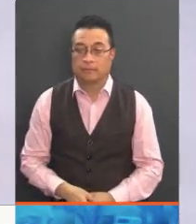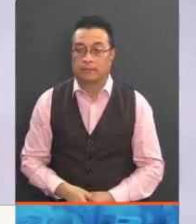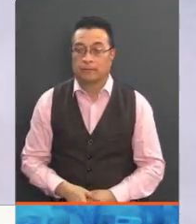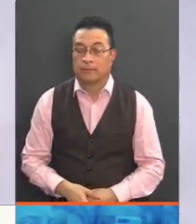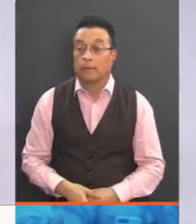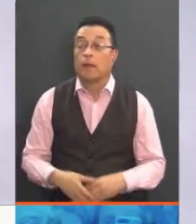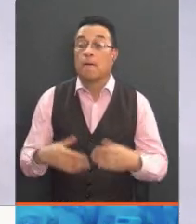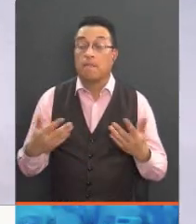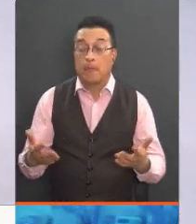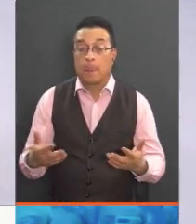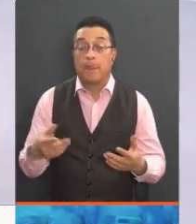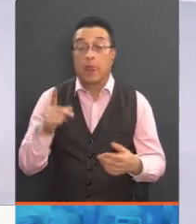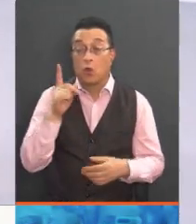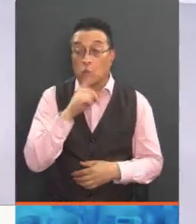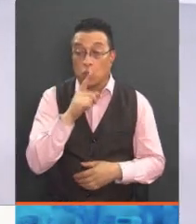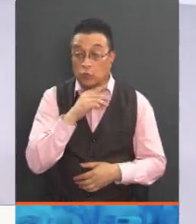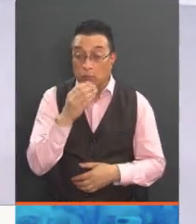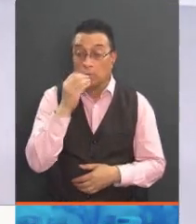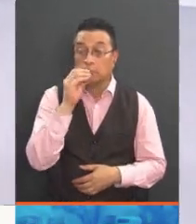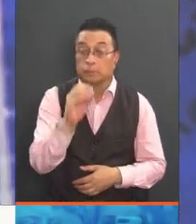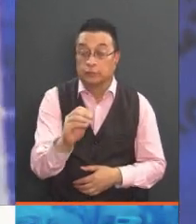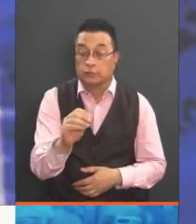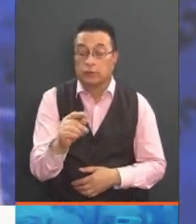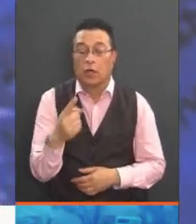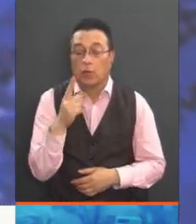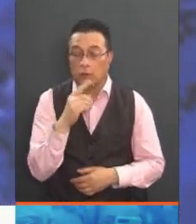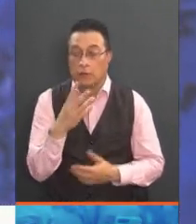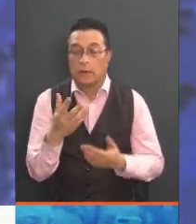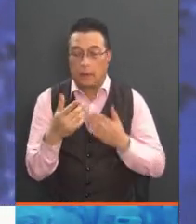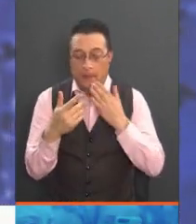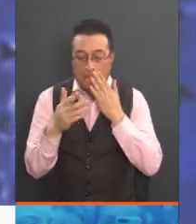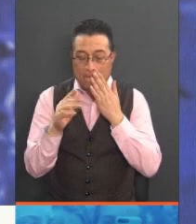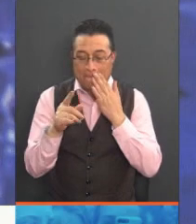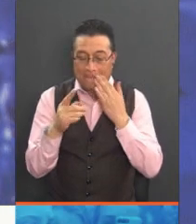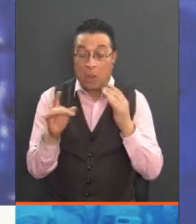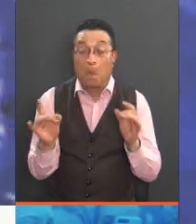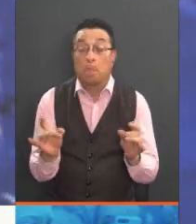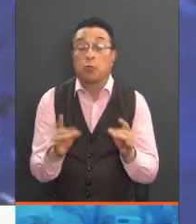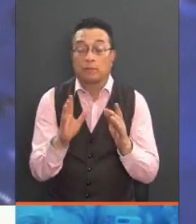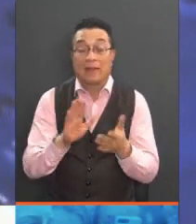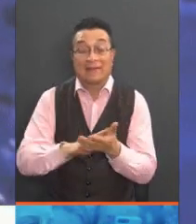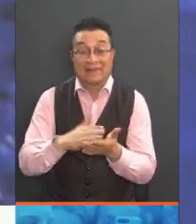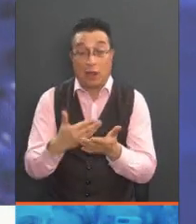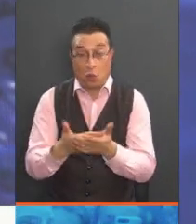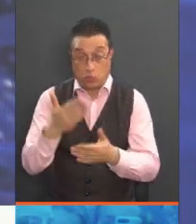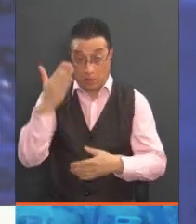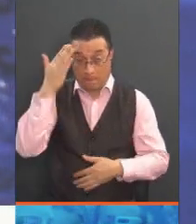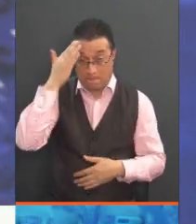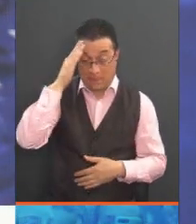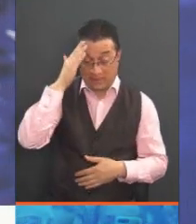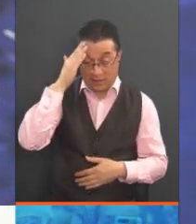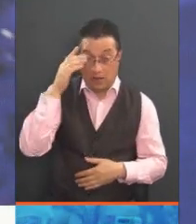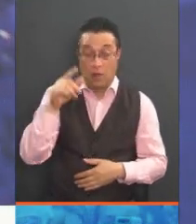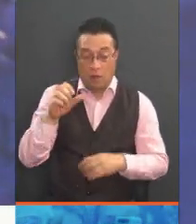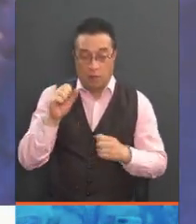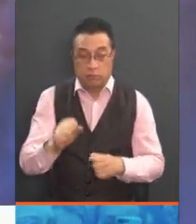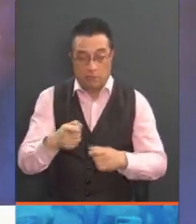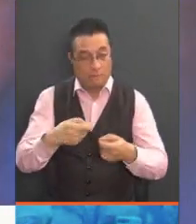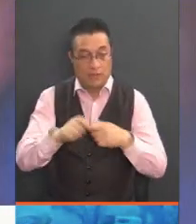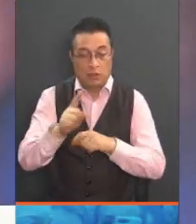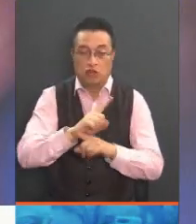Una nota final para seguir con lo último del bloque. ¿Ya? Si por salud mental fuera, razón de más para no vender